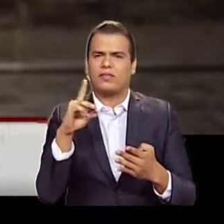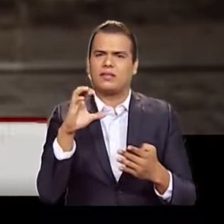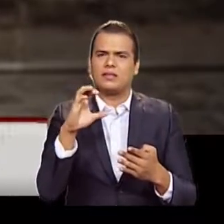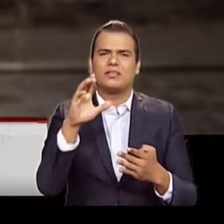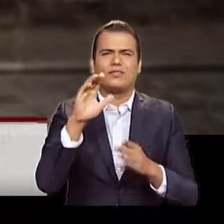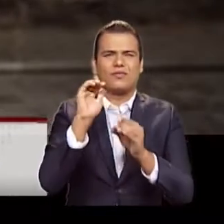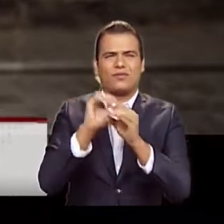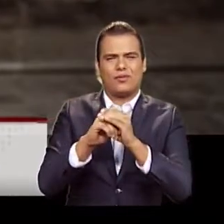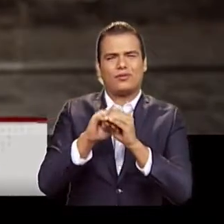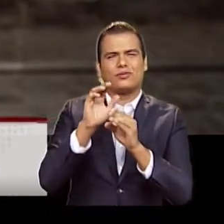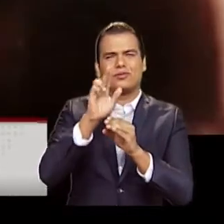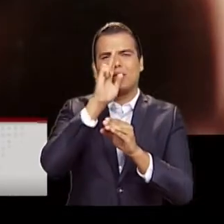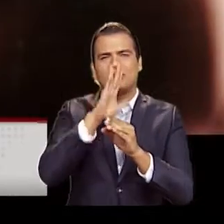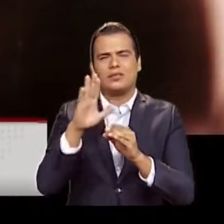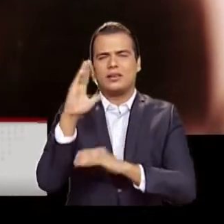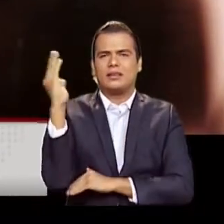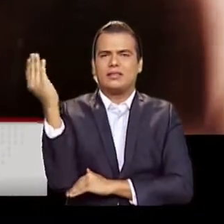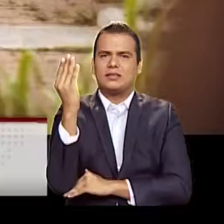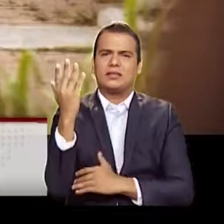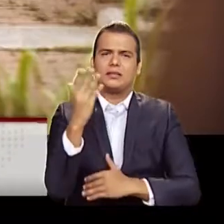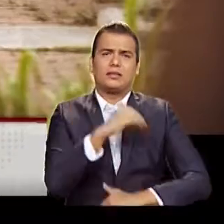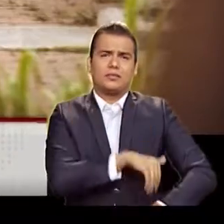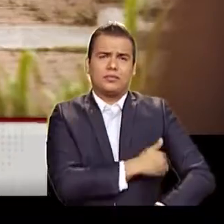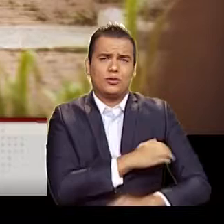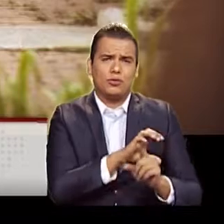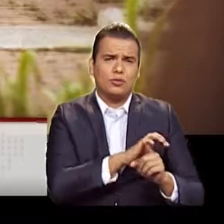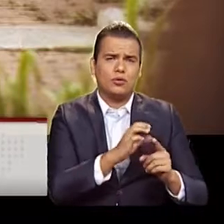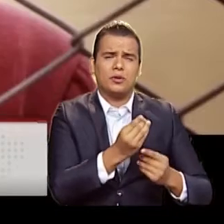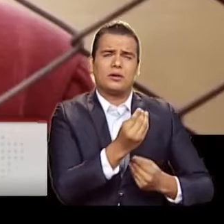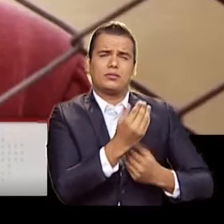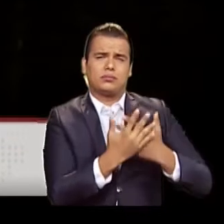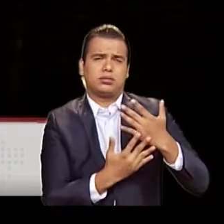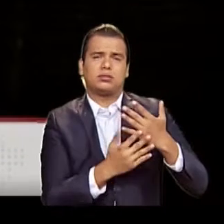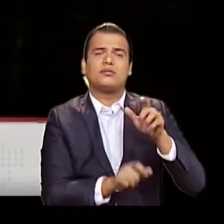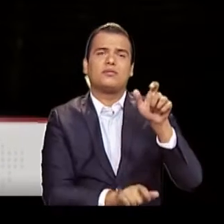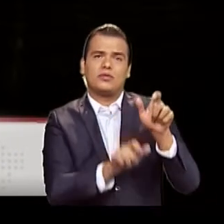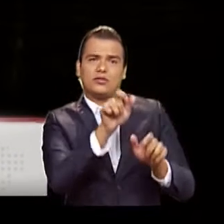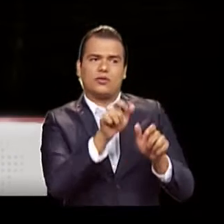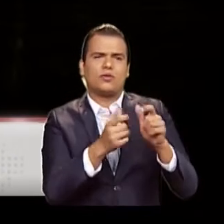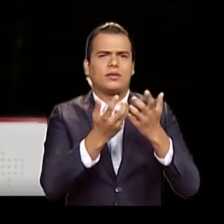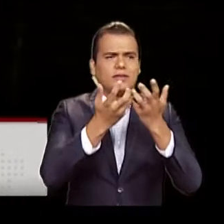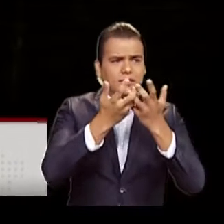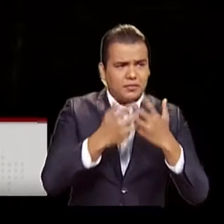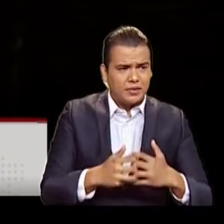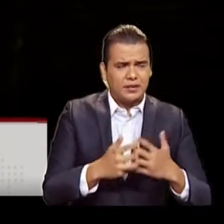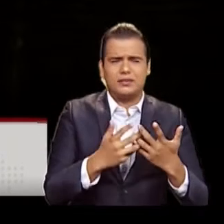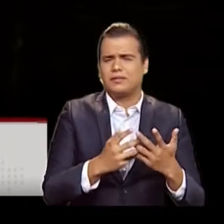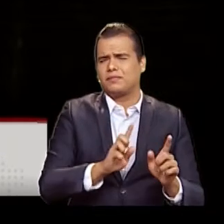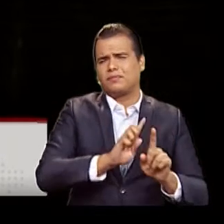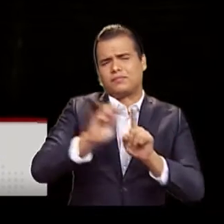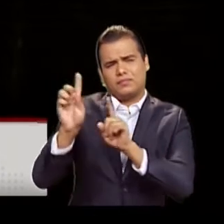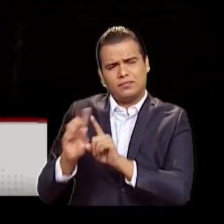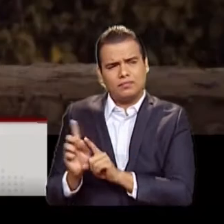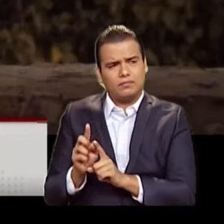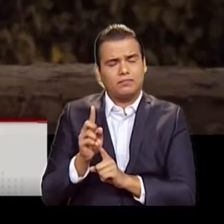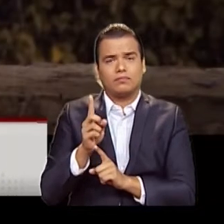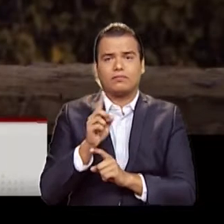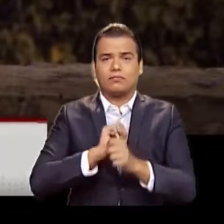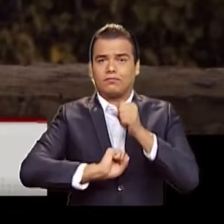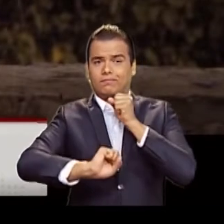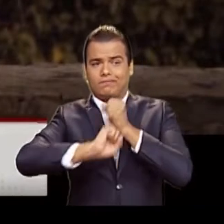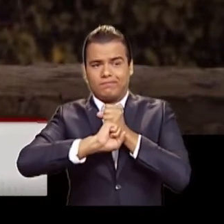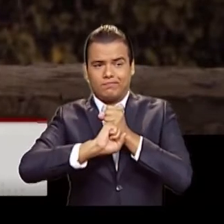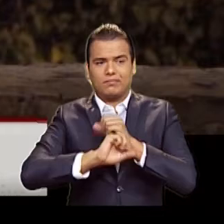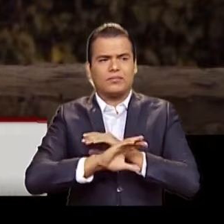eso yo creo que me quedo corto para nombrar a toda la gente, tanto personal como empresas, como instituciones, que se juntaron para hacer esta historia.